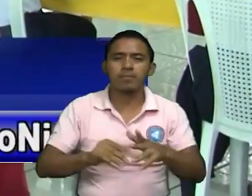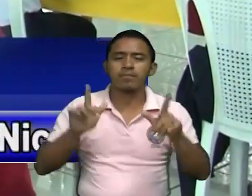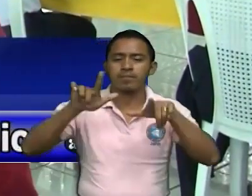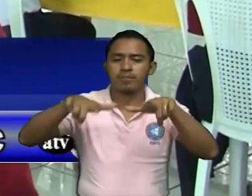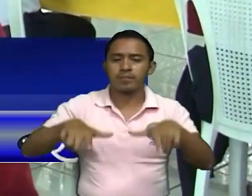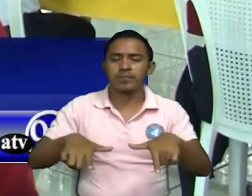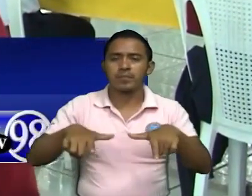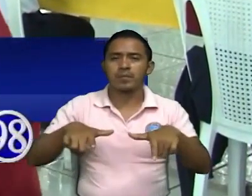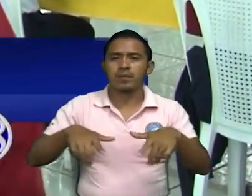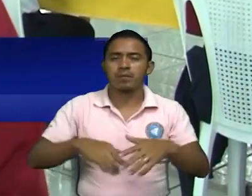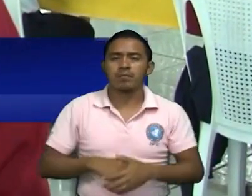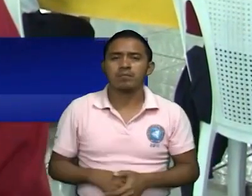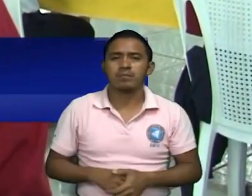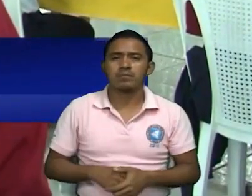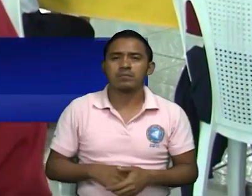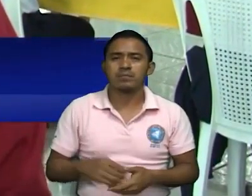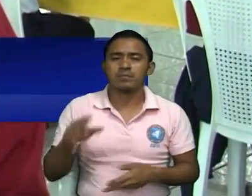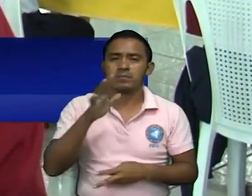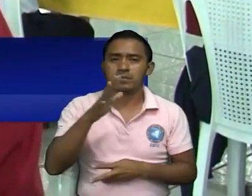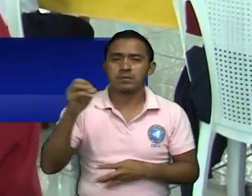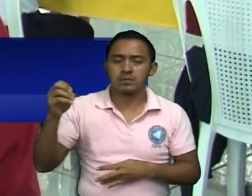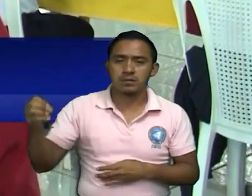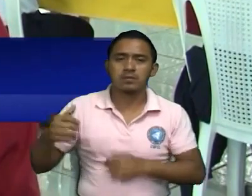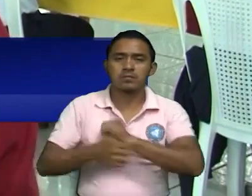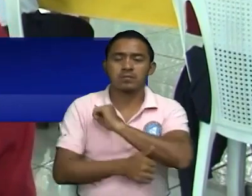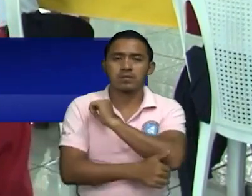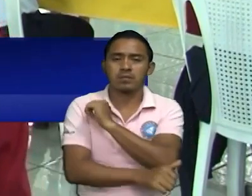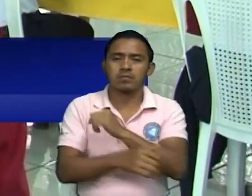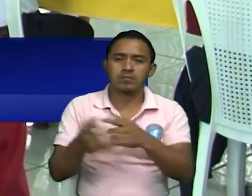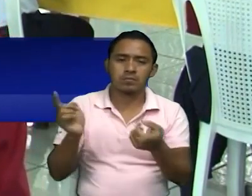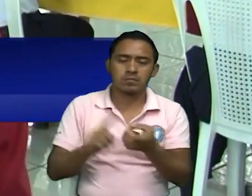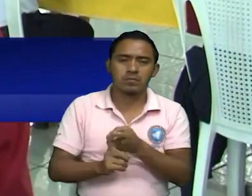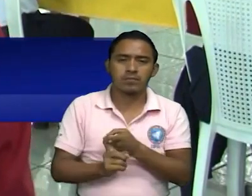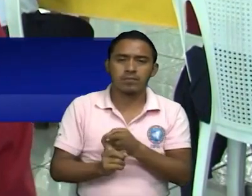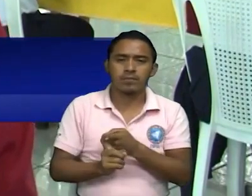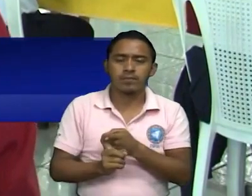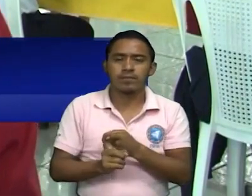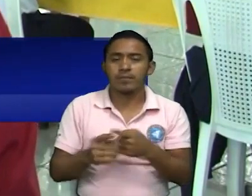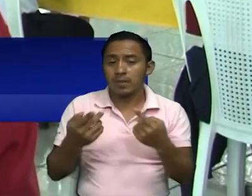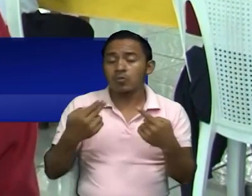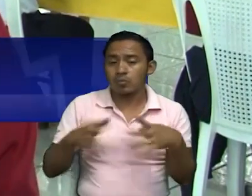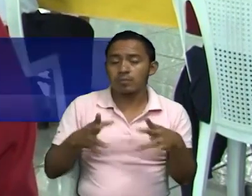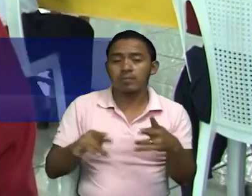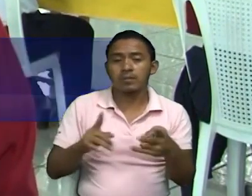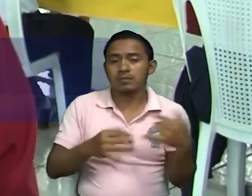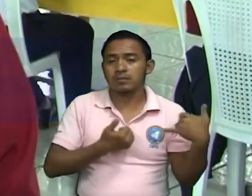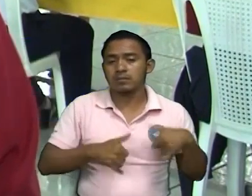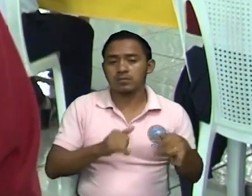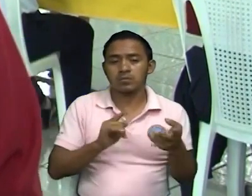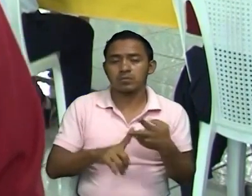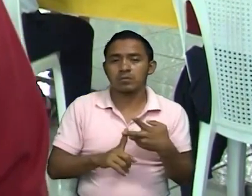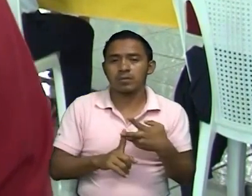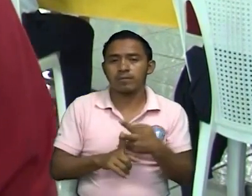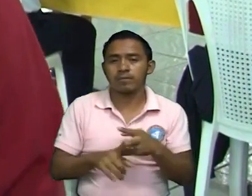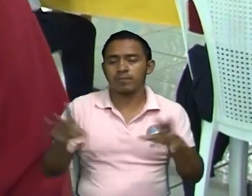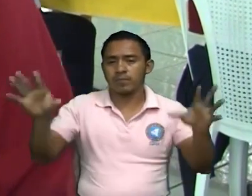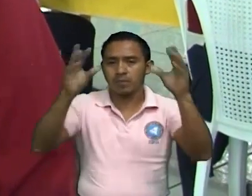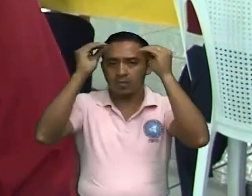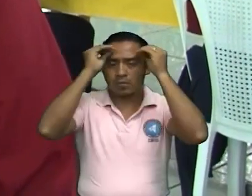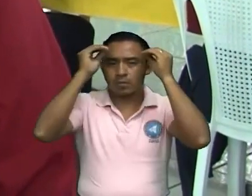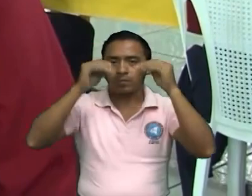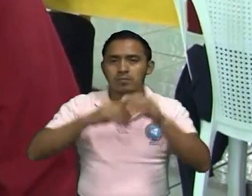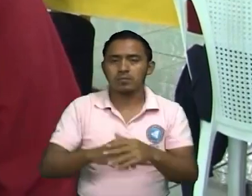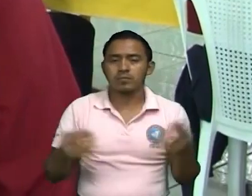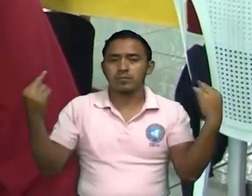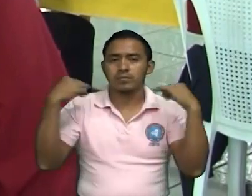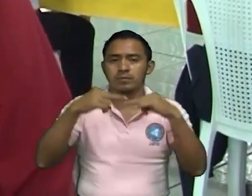matrícula de 500 estudiantes entre lo que es formación regular y lo que es un curso de